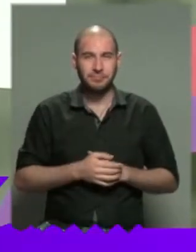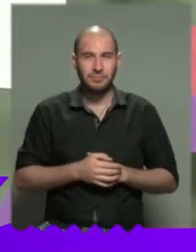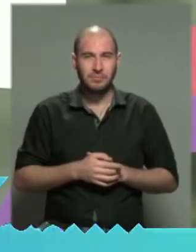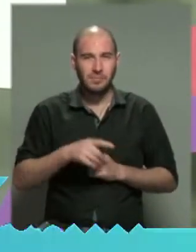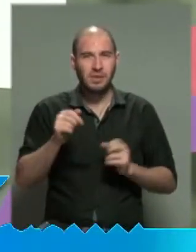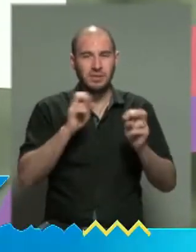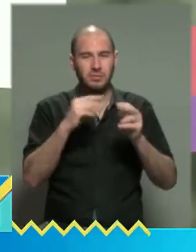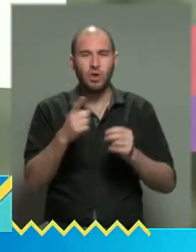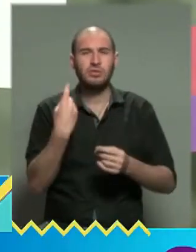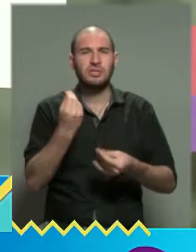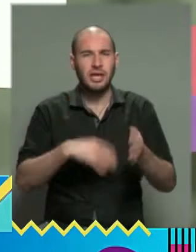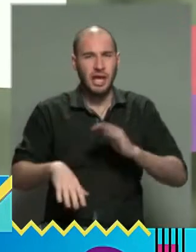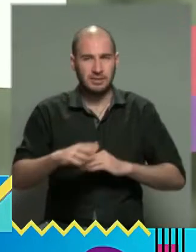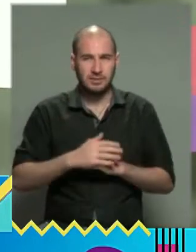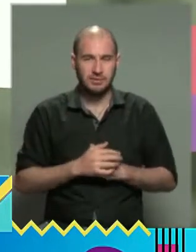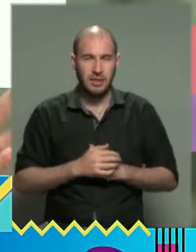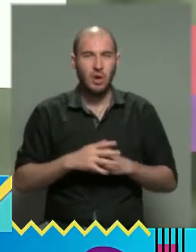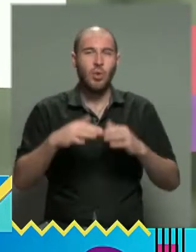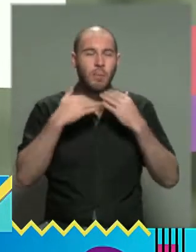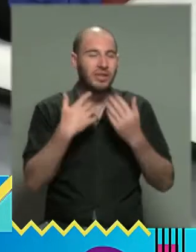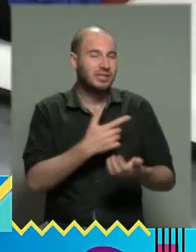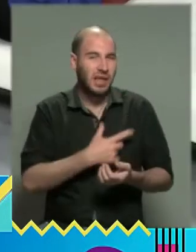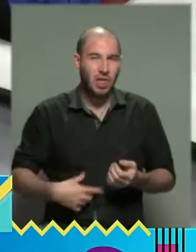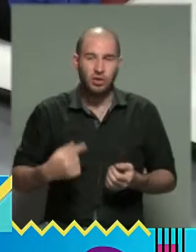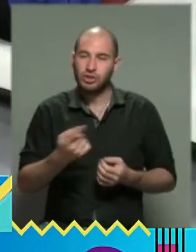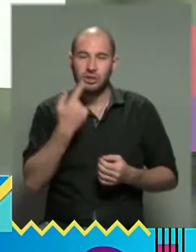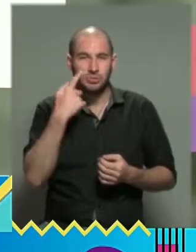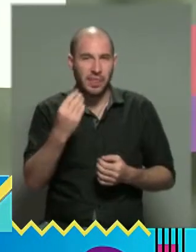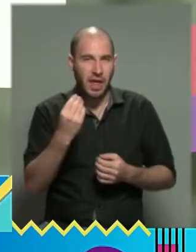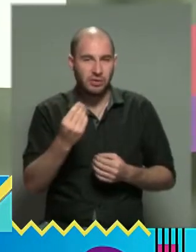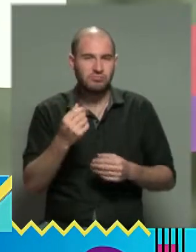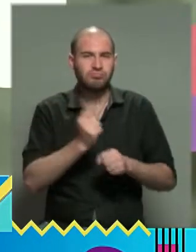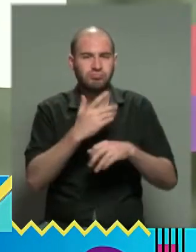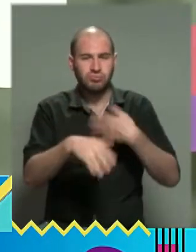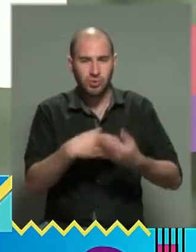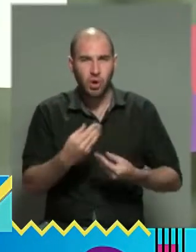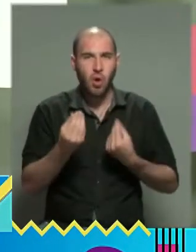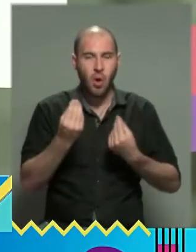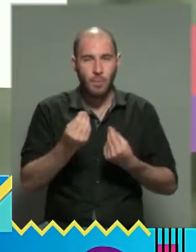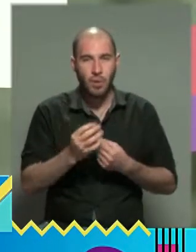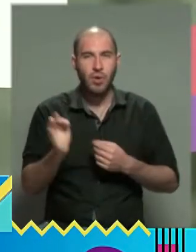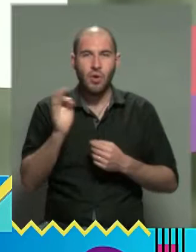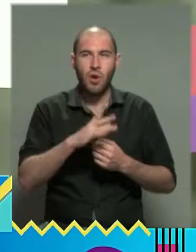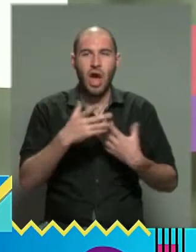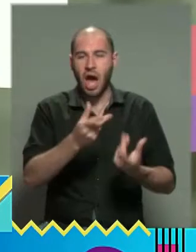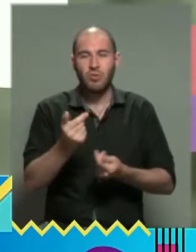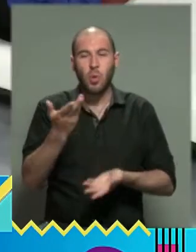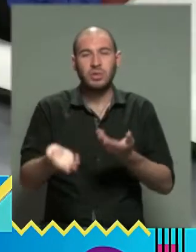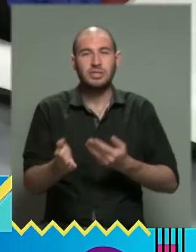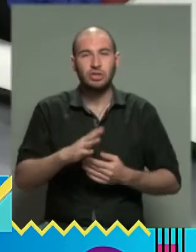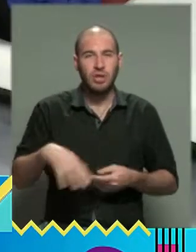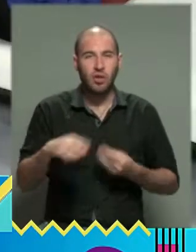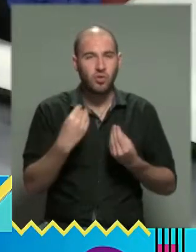poco eso, ¿qué hacemos nosotros? Más allá del Estado, nosotros como ciudadanos. ¿Cómo ejercemos? ¿Cómo podemos ayudar a esa justicia